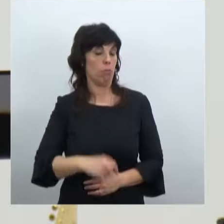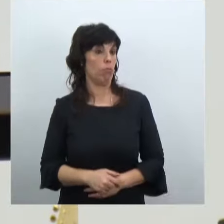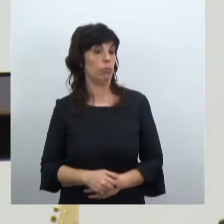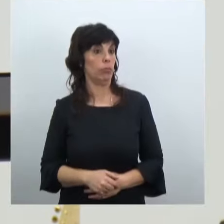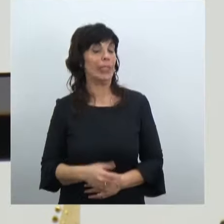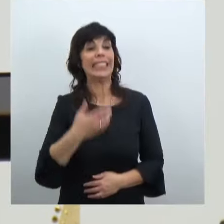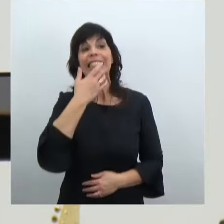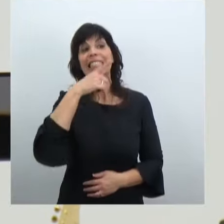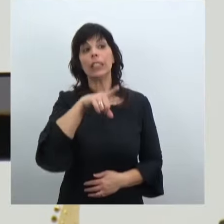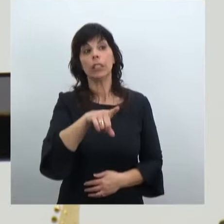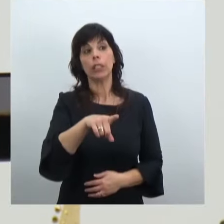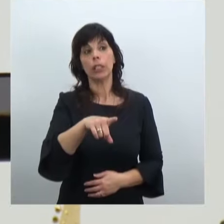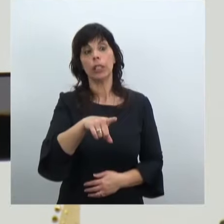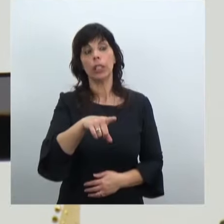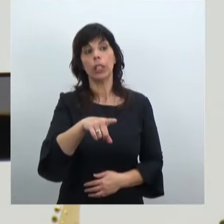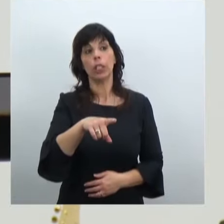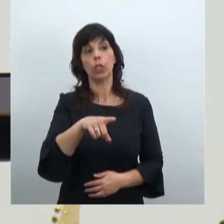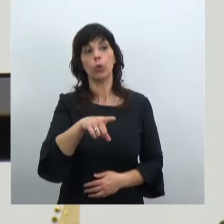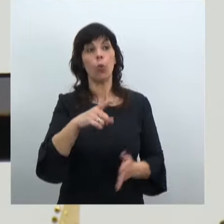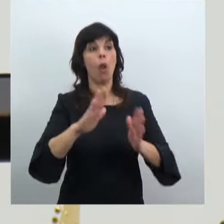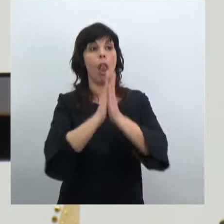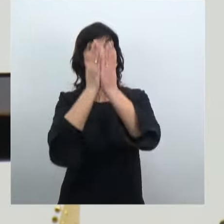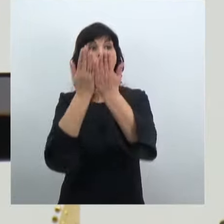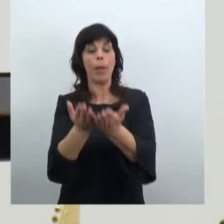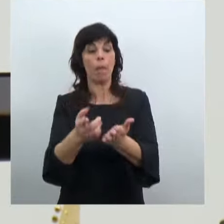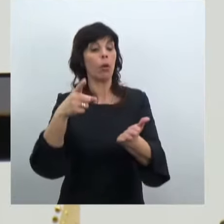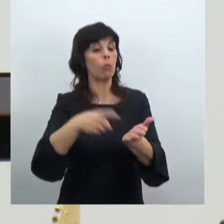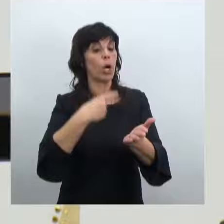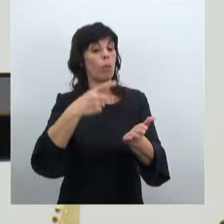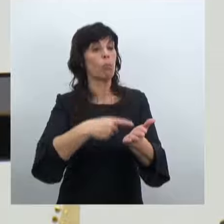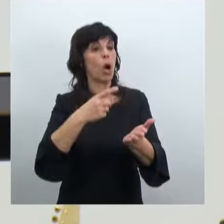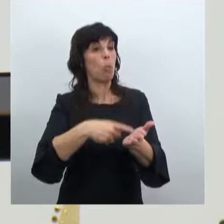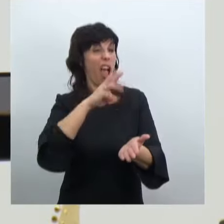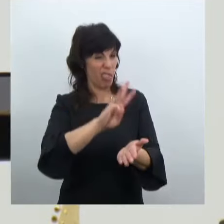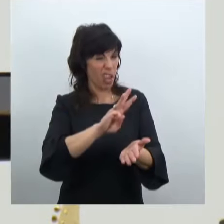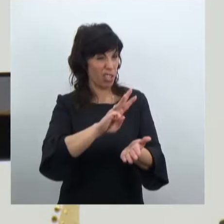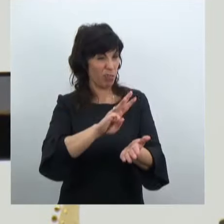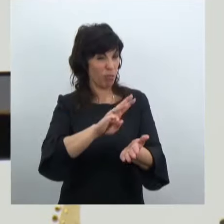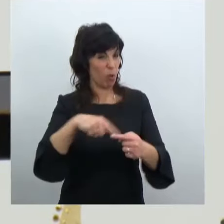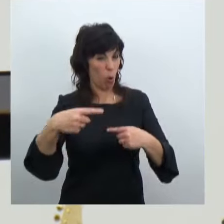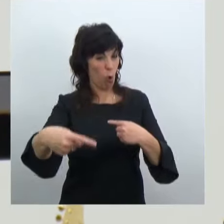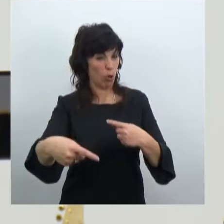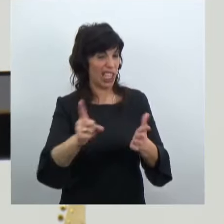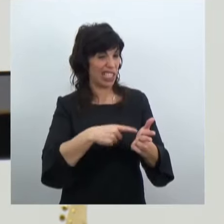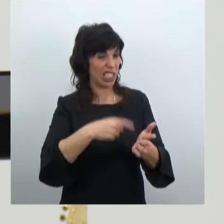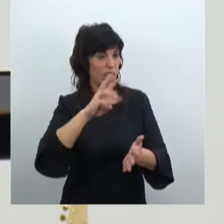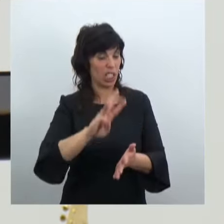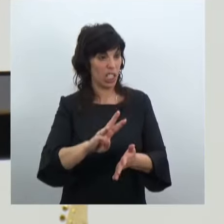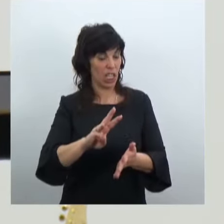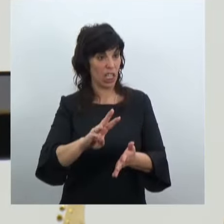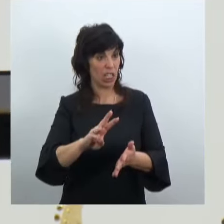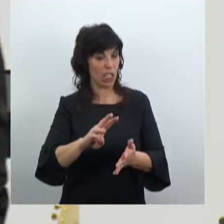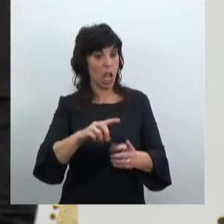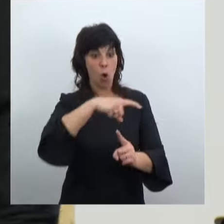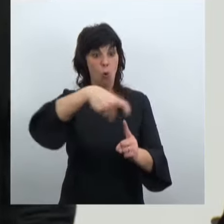año y tú lees todos los días 3 capítulos, al año ven y yo te regalo una Biblia con una dedicatoria para